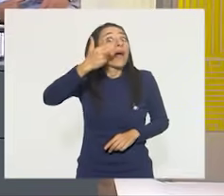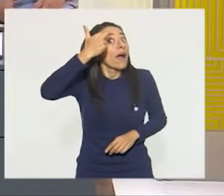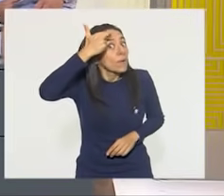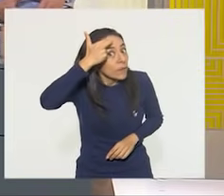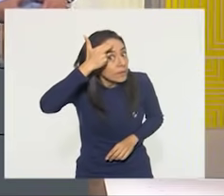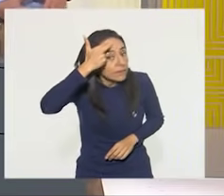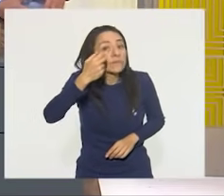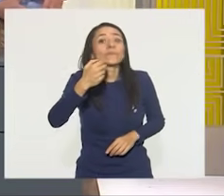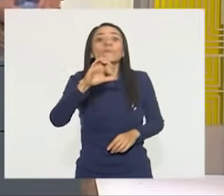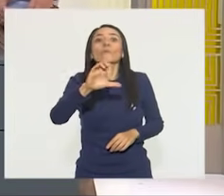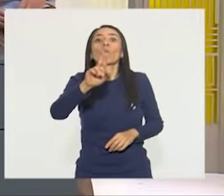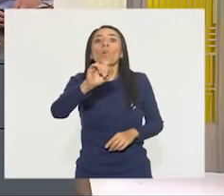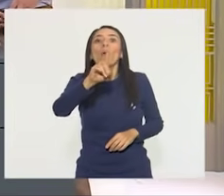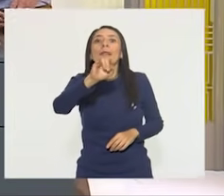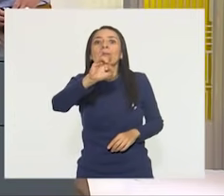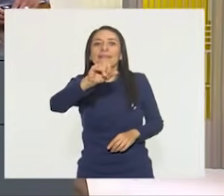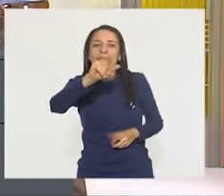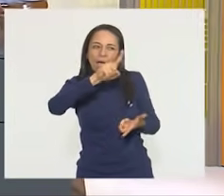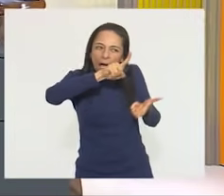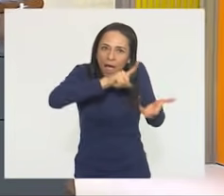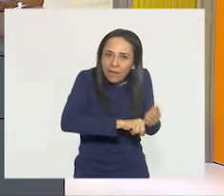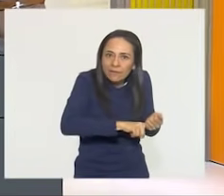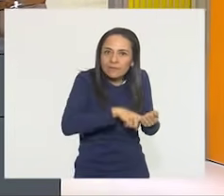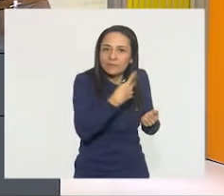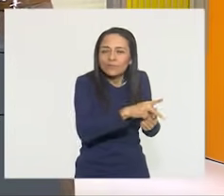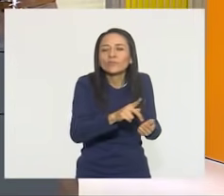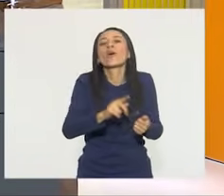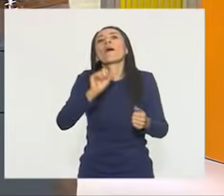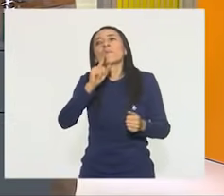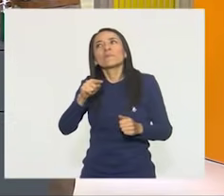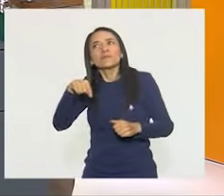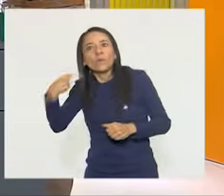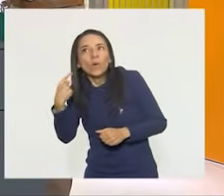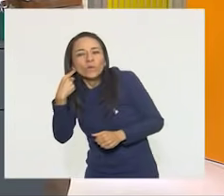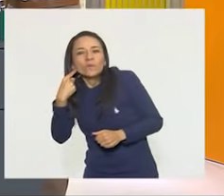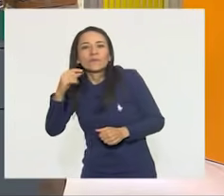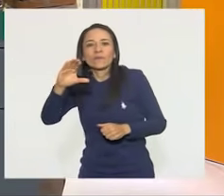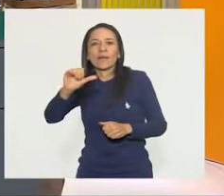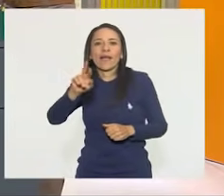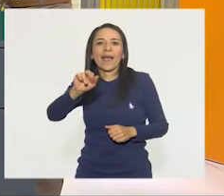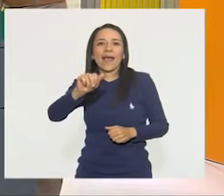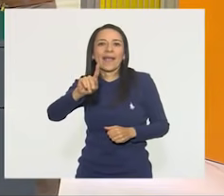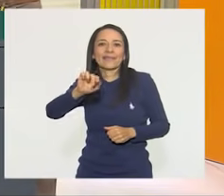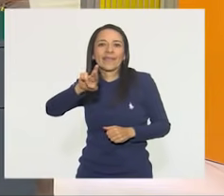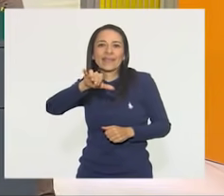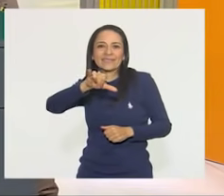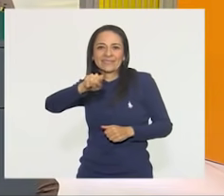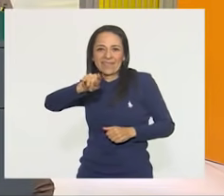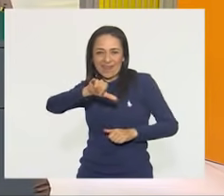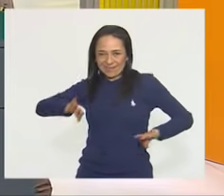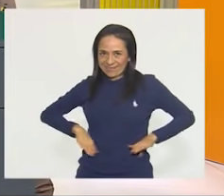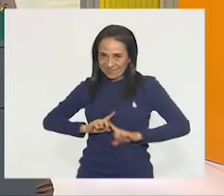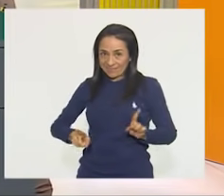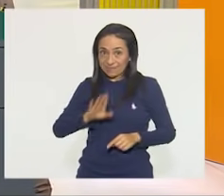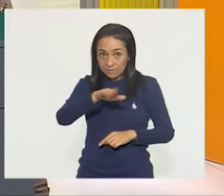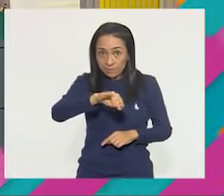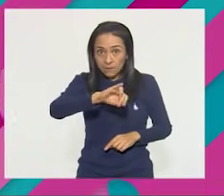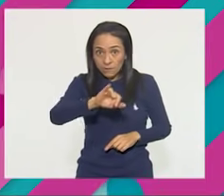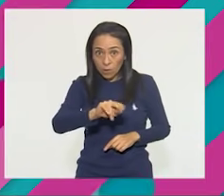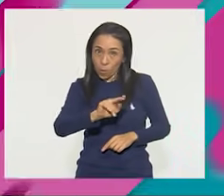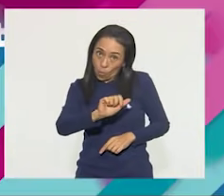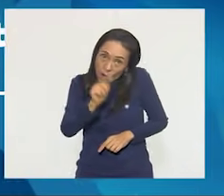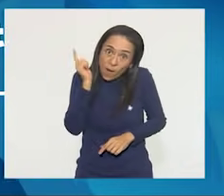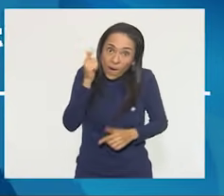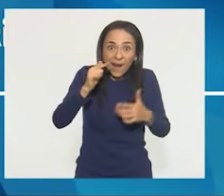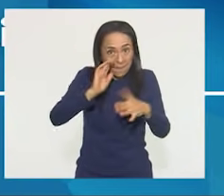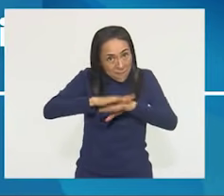diferente a las características del sonido. Juan, esperamos que tu duda haya quedado más que aclarada. ¿Y qué cree, maestro? Tenemos por ahí otra pregunta.